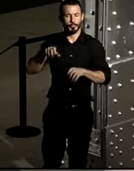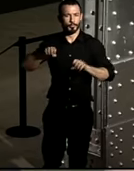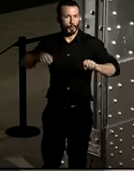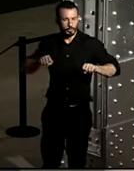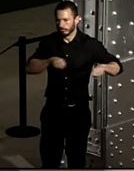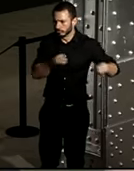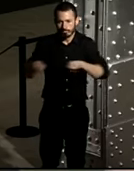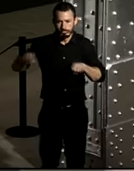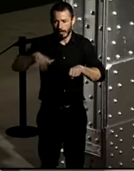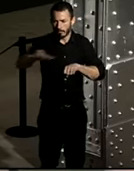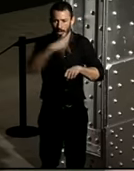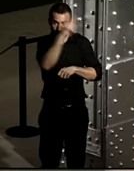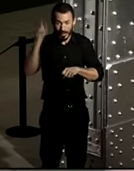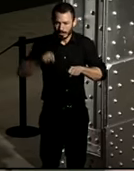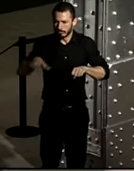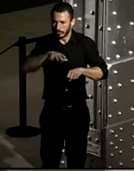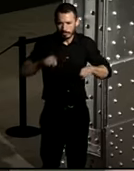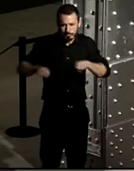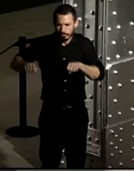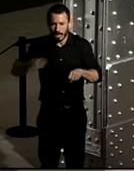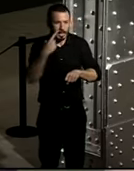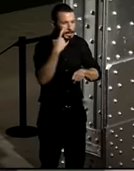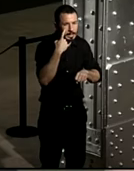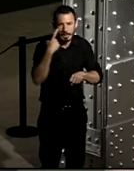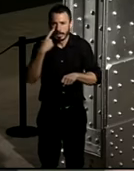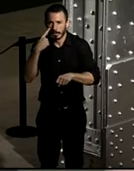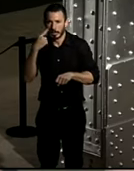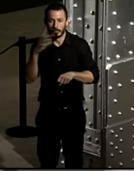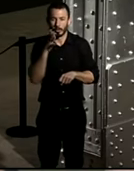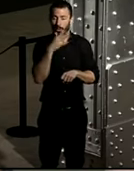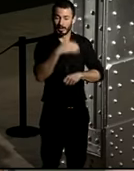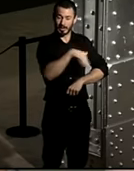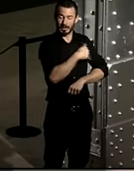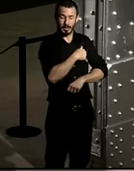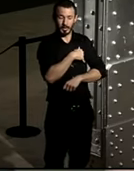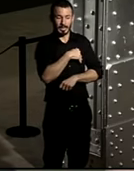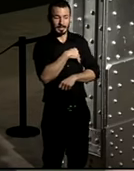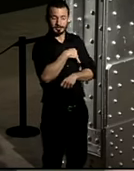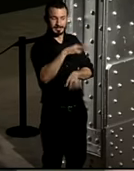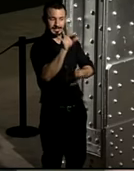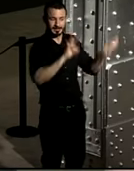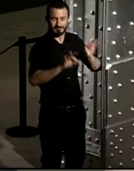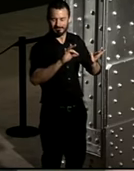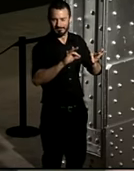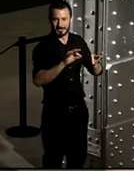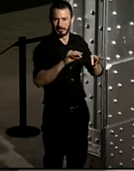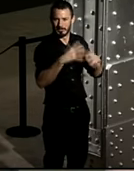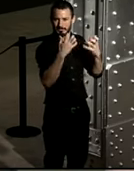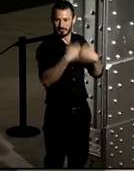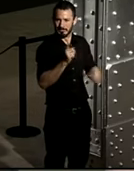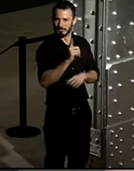no quería escuelas, o los que iba viendo en escuelas o en agencias no me funcionaban porque no tenían lo que buscaba, y el